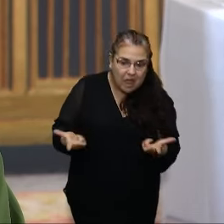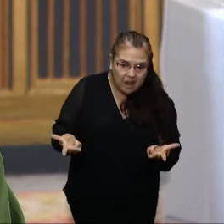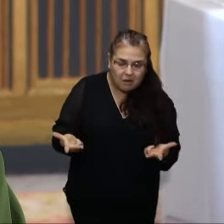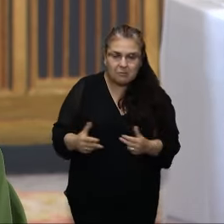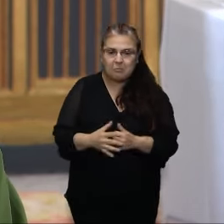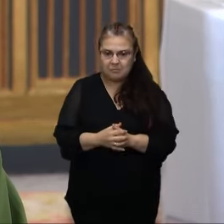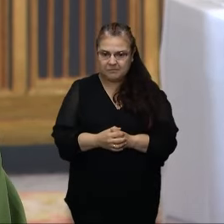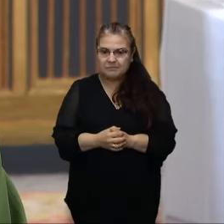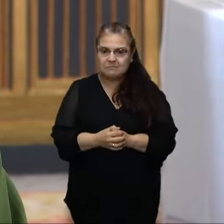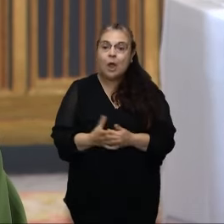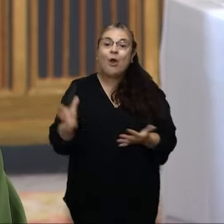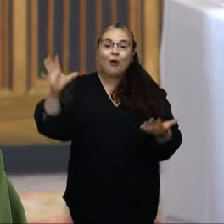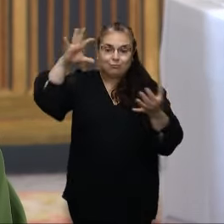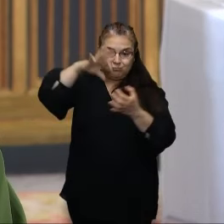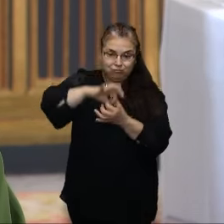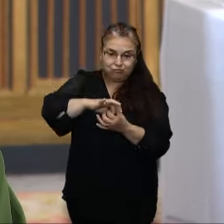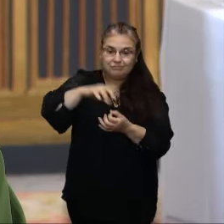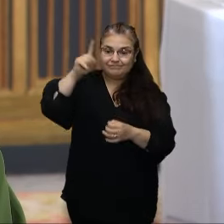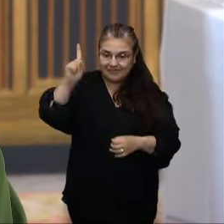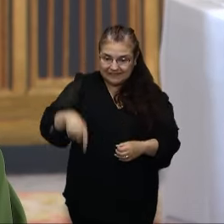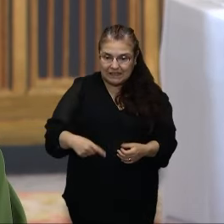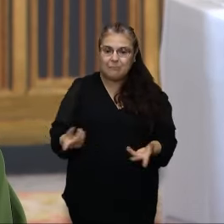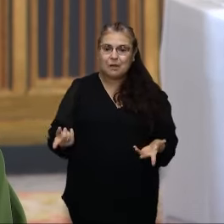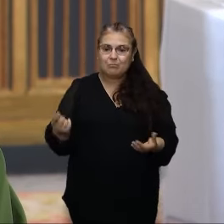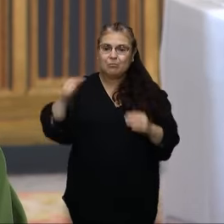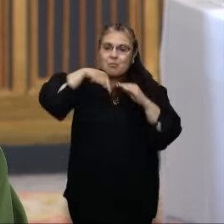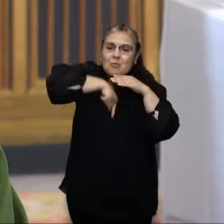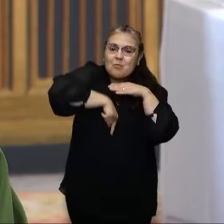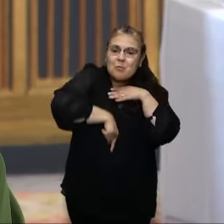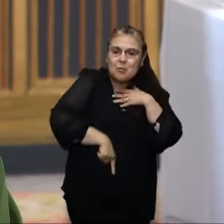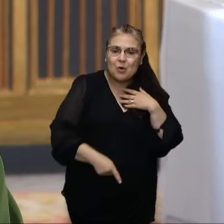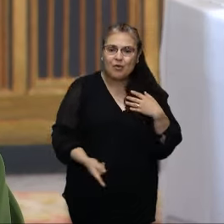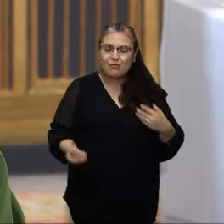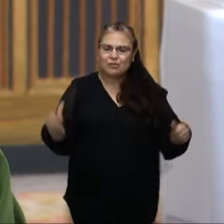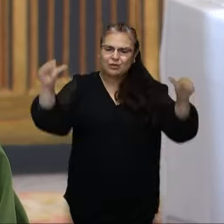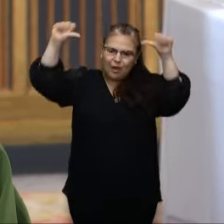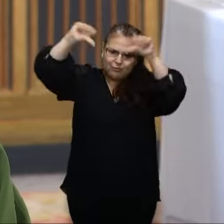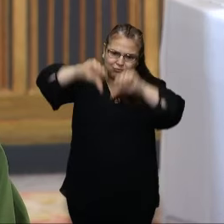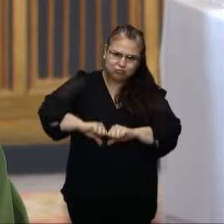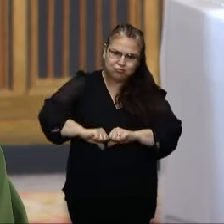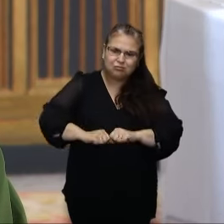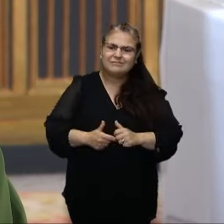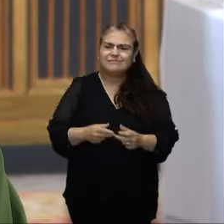y moral se unía también una profunda crisis religiosa.